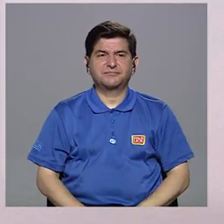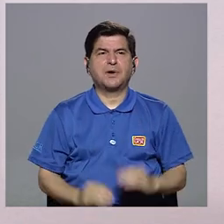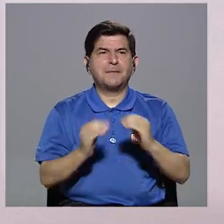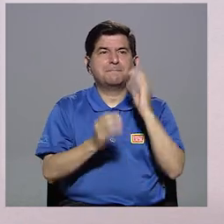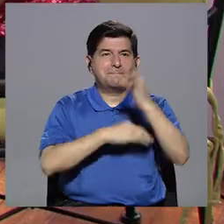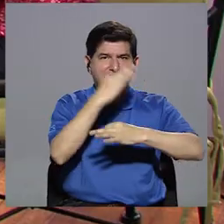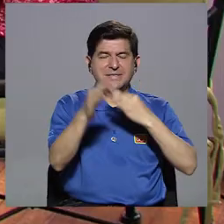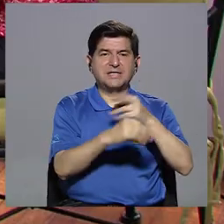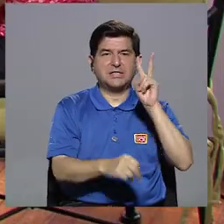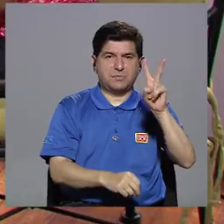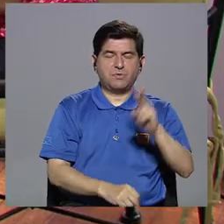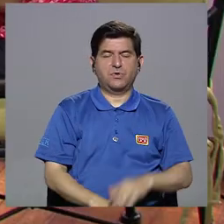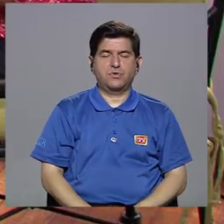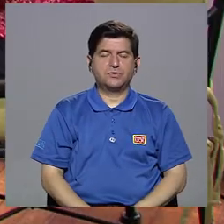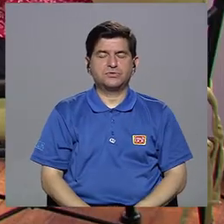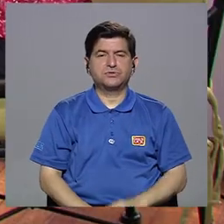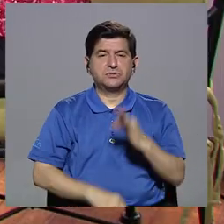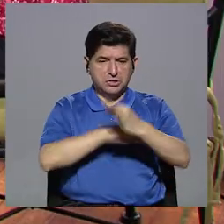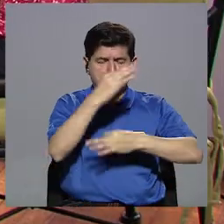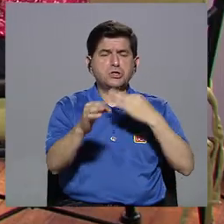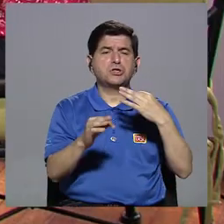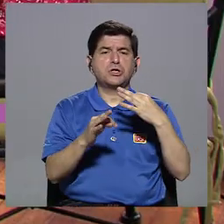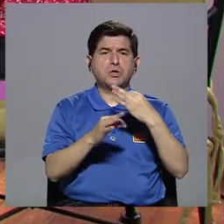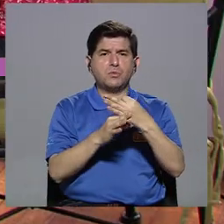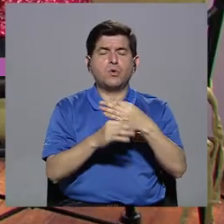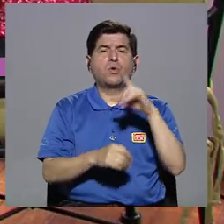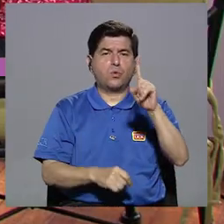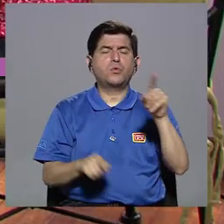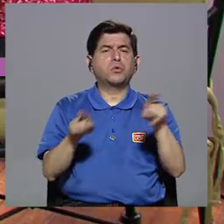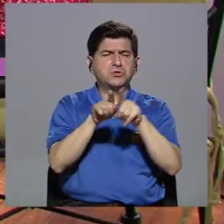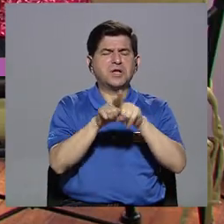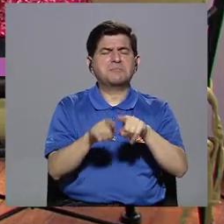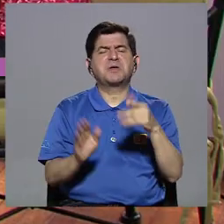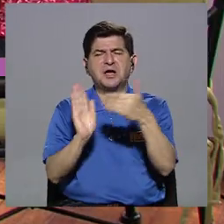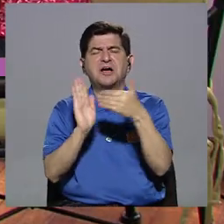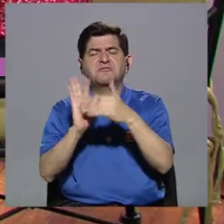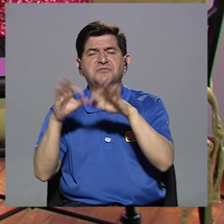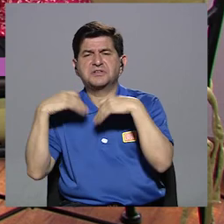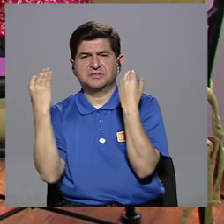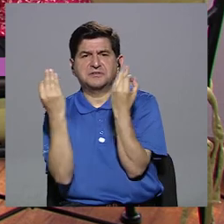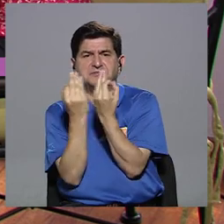mat la tipo 2 que la tipo 1 pero la tipo 1 también es familiar